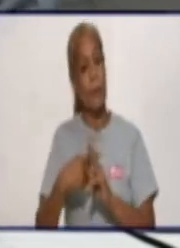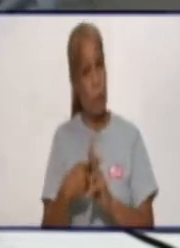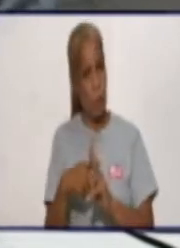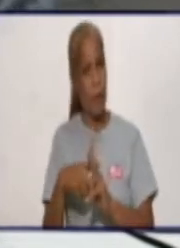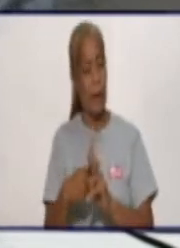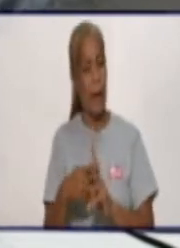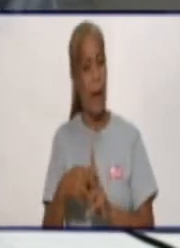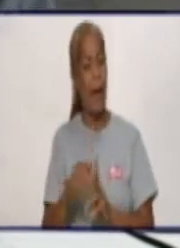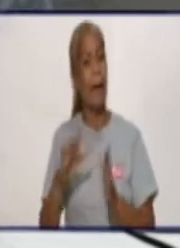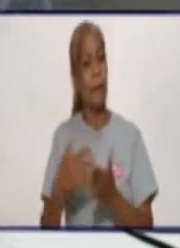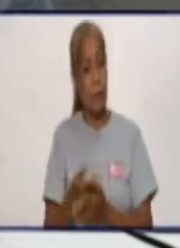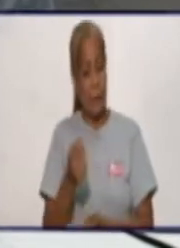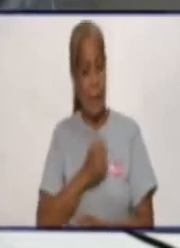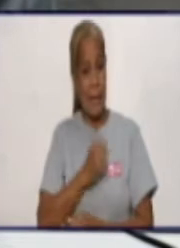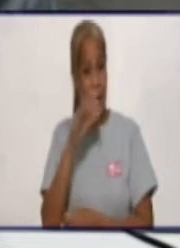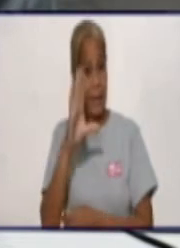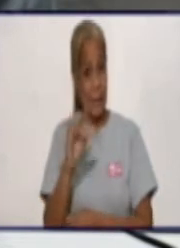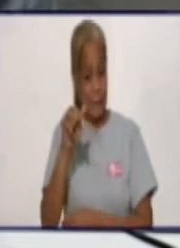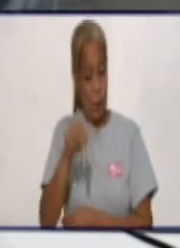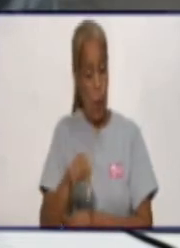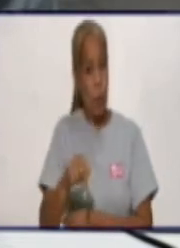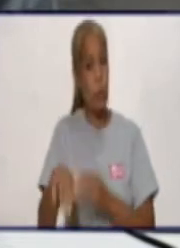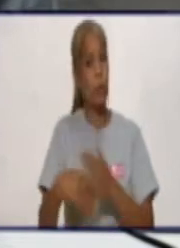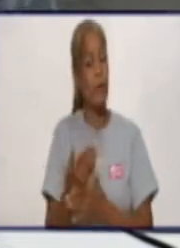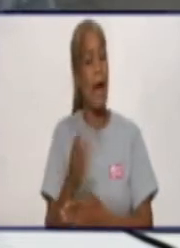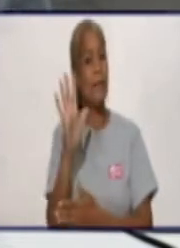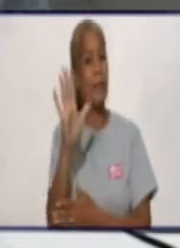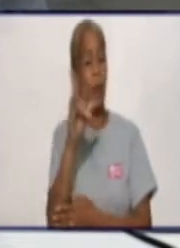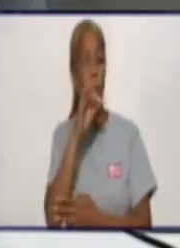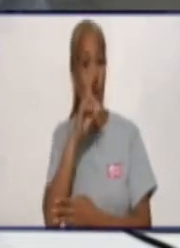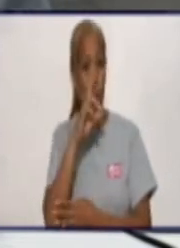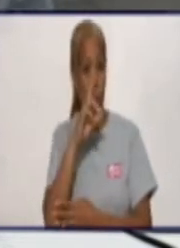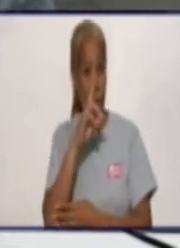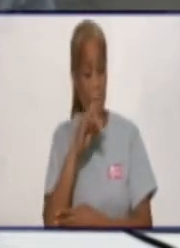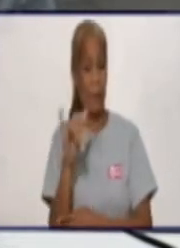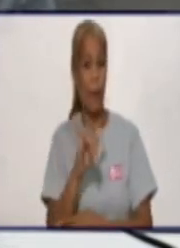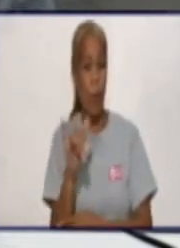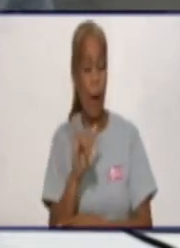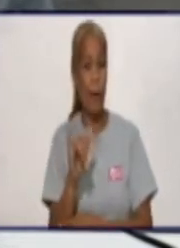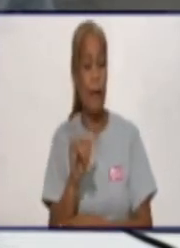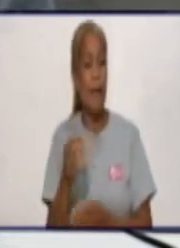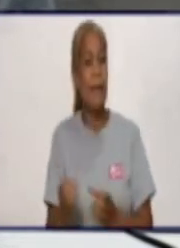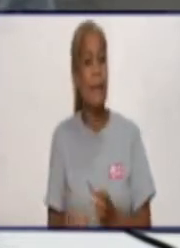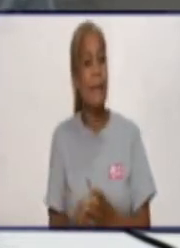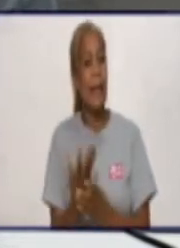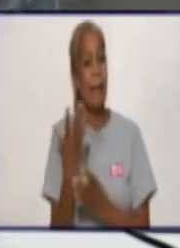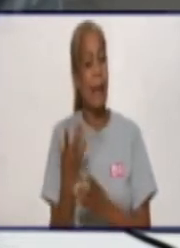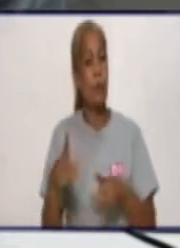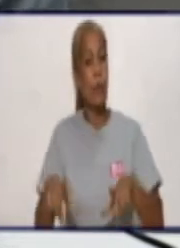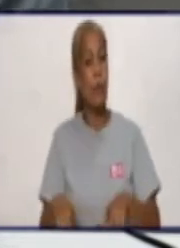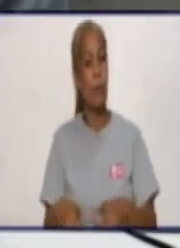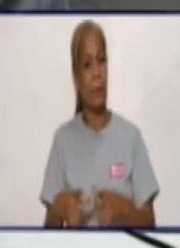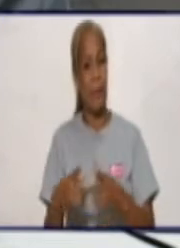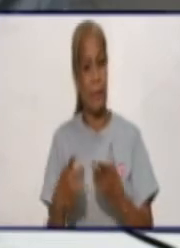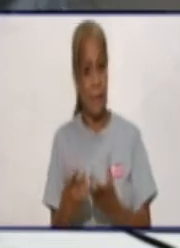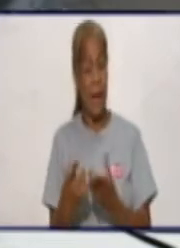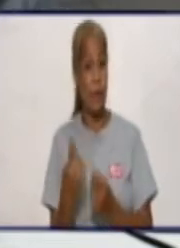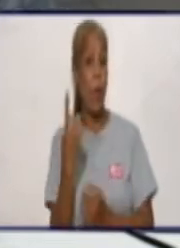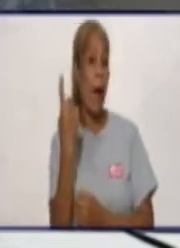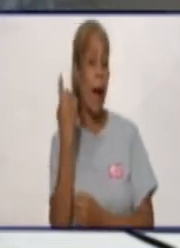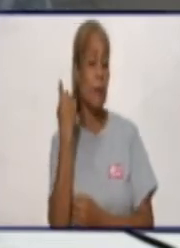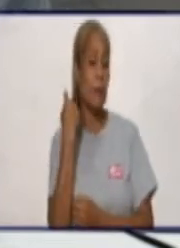un día como hoy en bayamo celebrando su aniversario que también disfrute que es un aniversario pero no es un año más un año más de triunfo